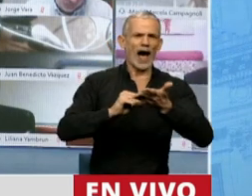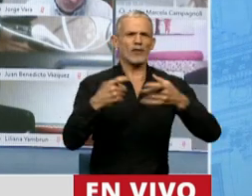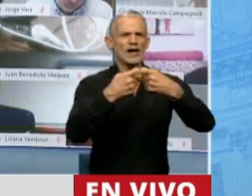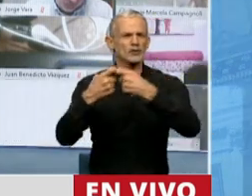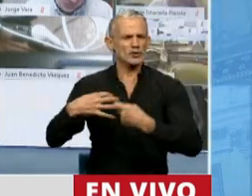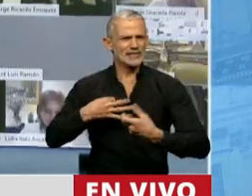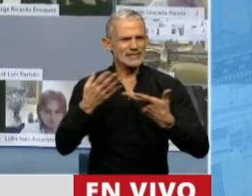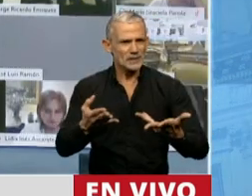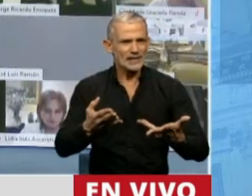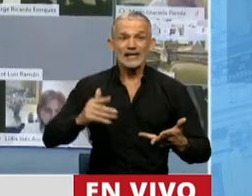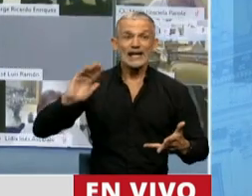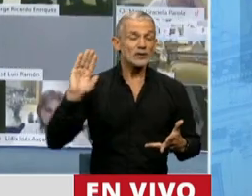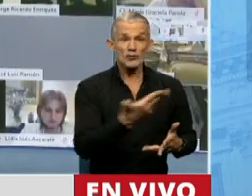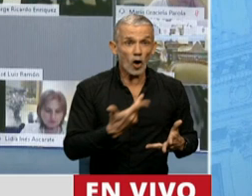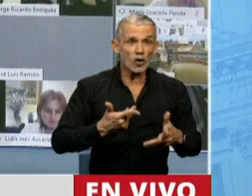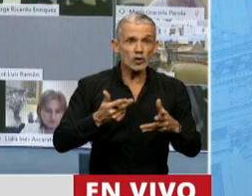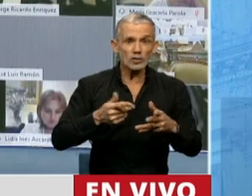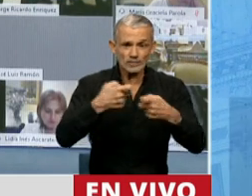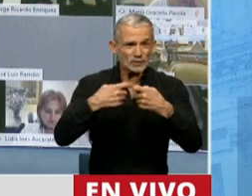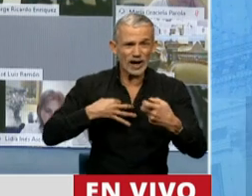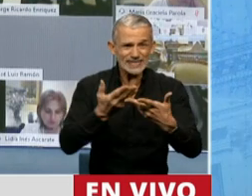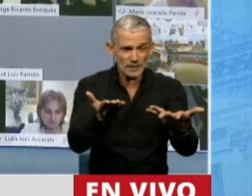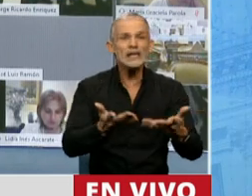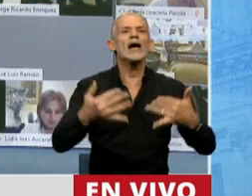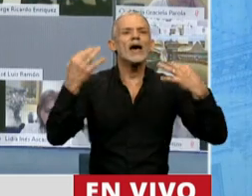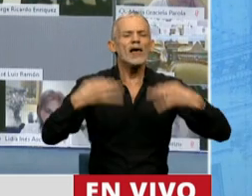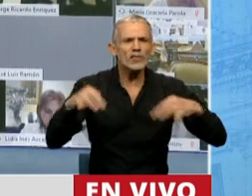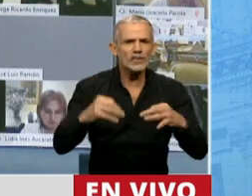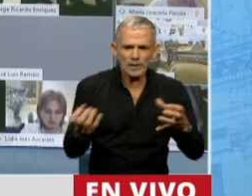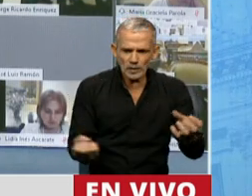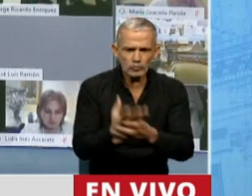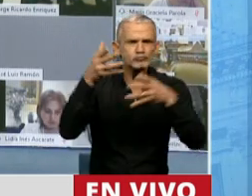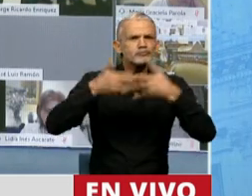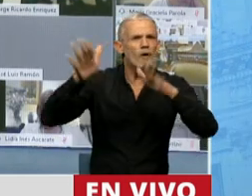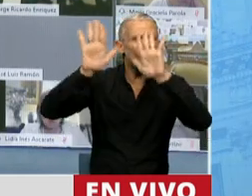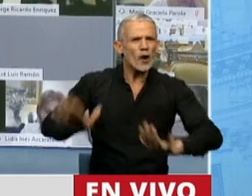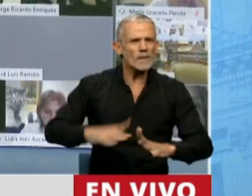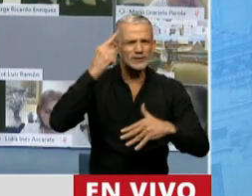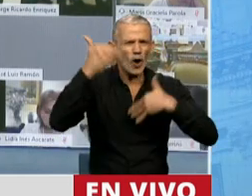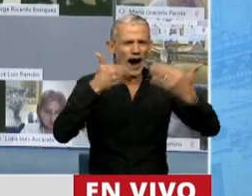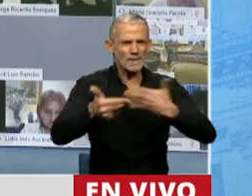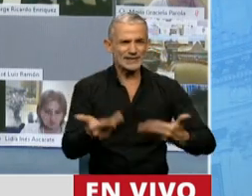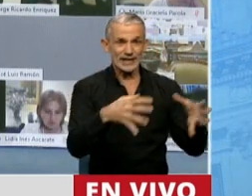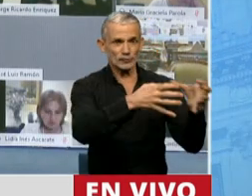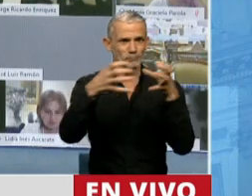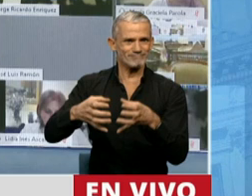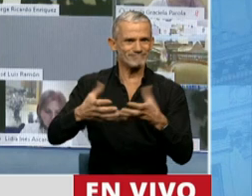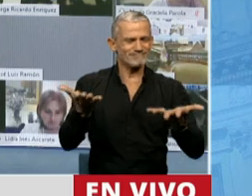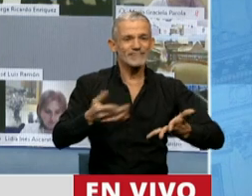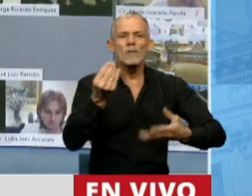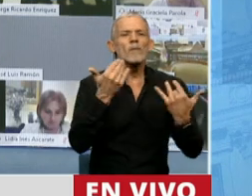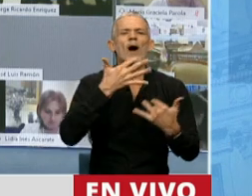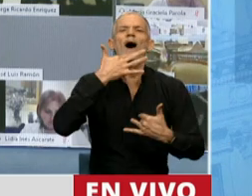sociales los actores de la sociedad civil desarrollen instancias de formación y capacitación para realmente